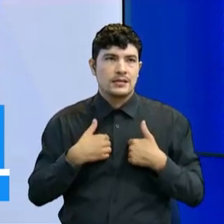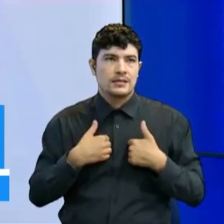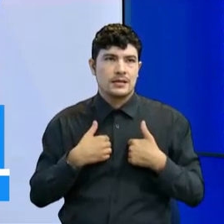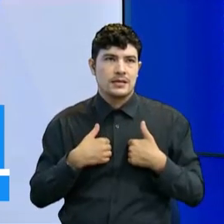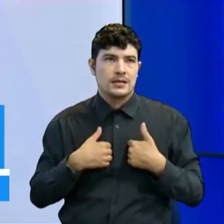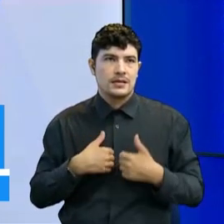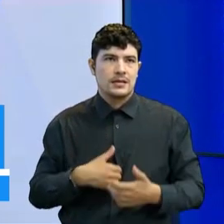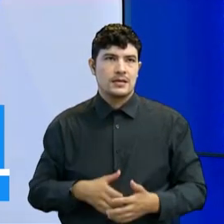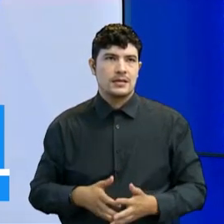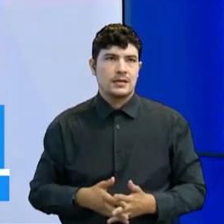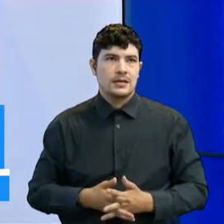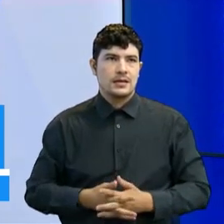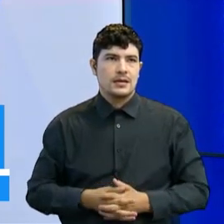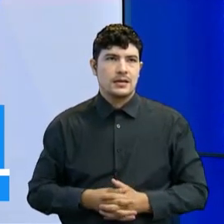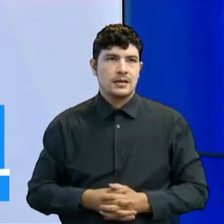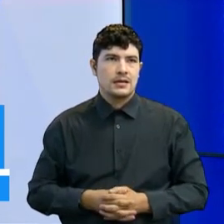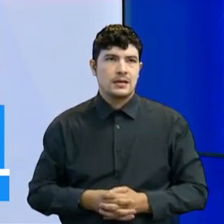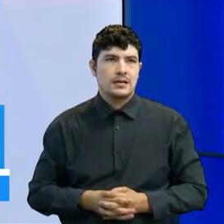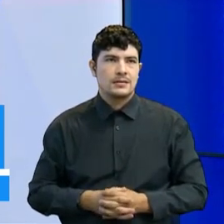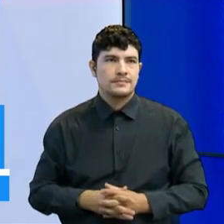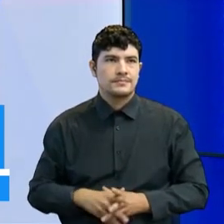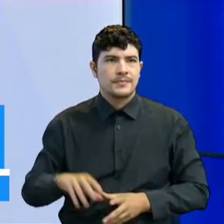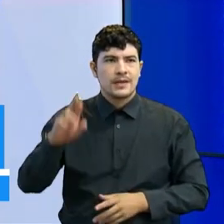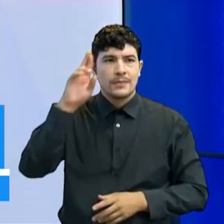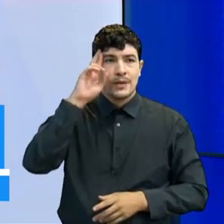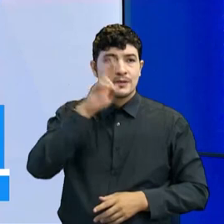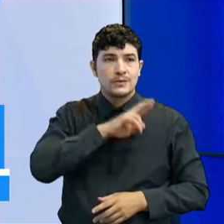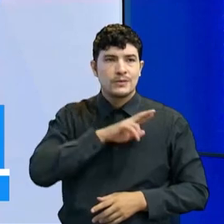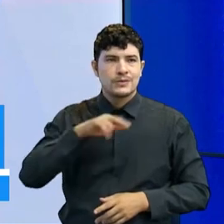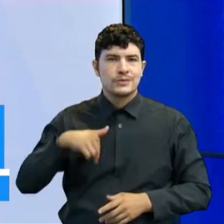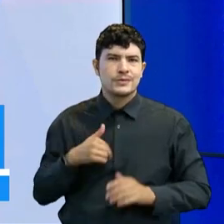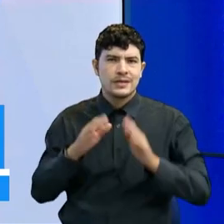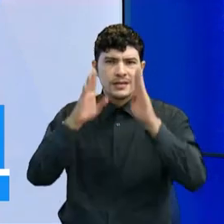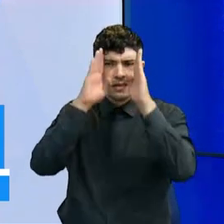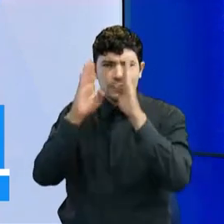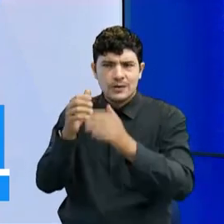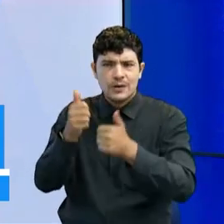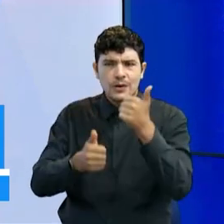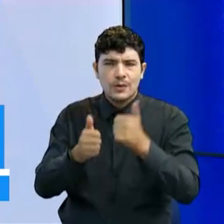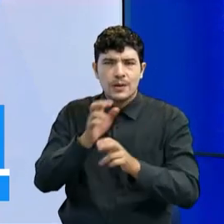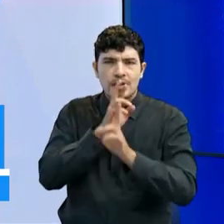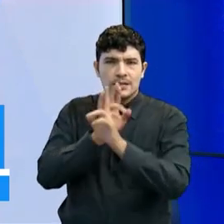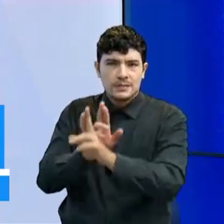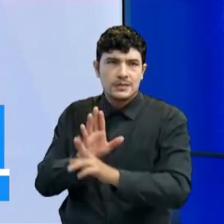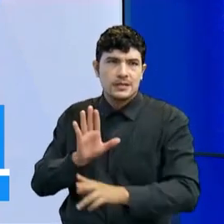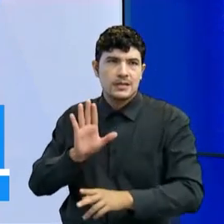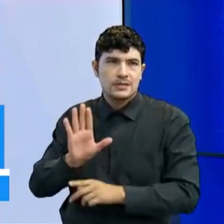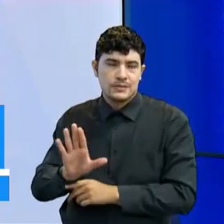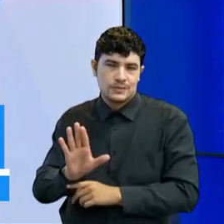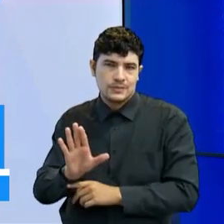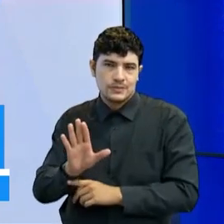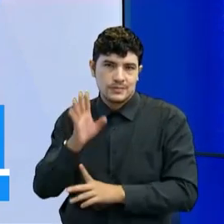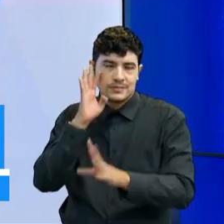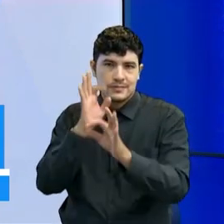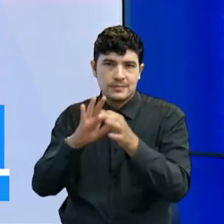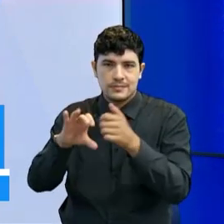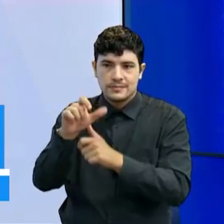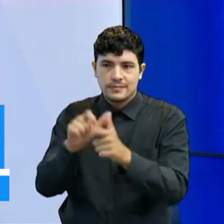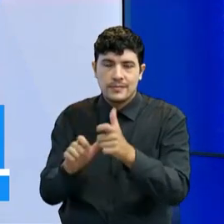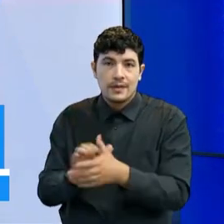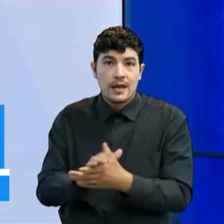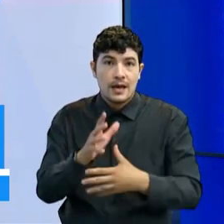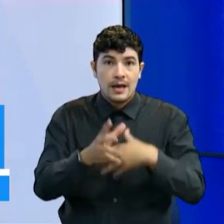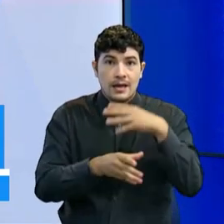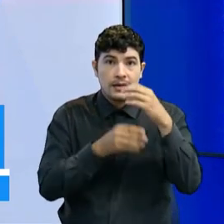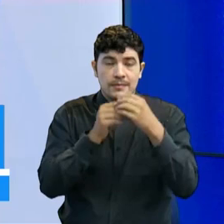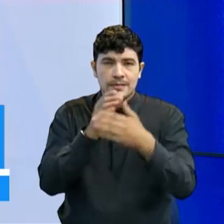que le habían otorgado en primera instancia. Nosotros estaremos atentos para saber qué le responden a nuestro Ente Ciudadano. Y finalizamos con la siguiente